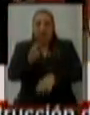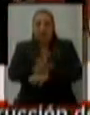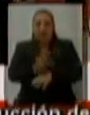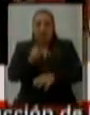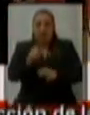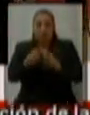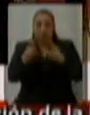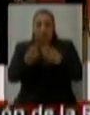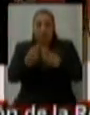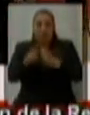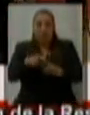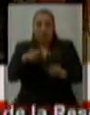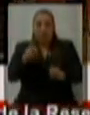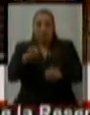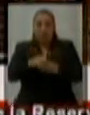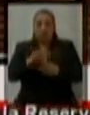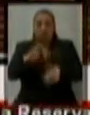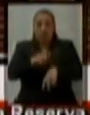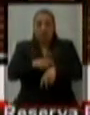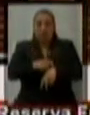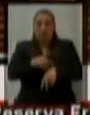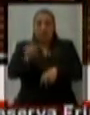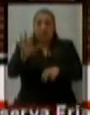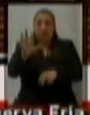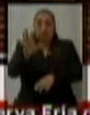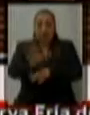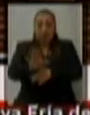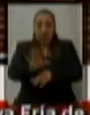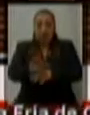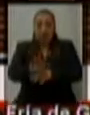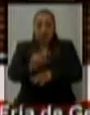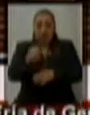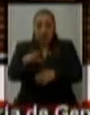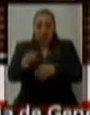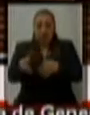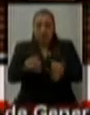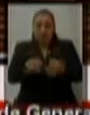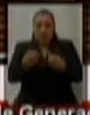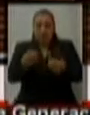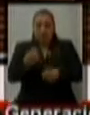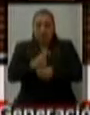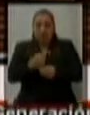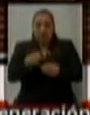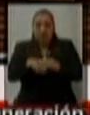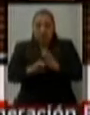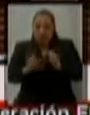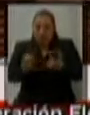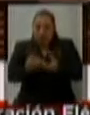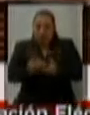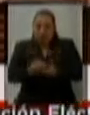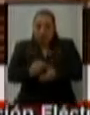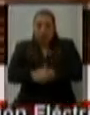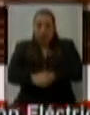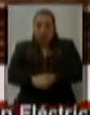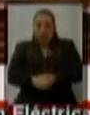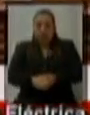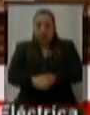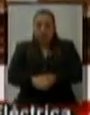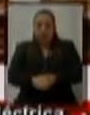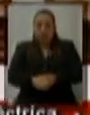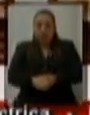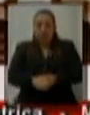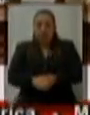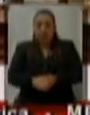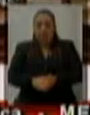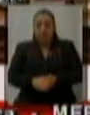sesión plenaria se va a reiniciar en cuestión de minutos a las 17 horas, y está explicándole de cómo trabaja el Congreso, de sus características,